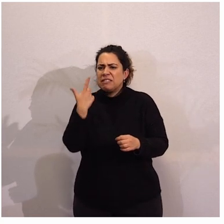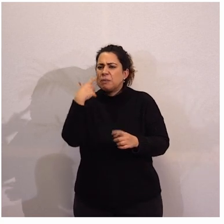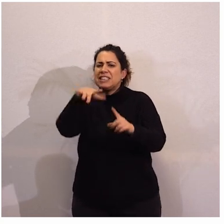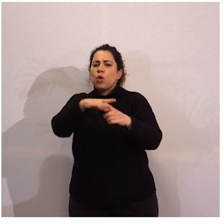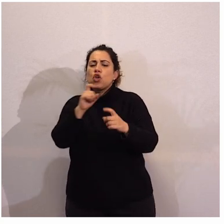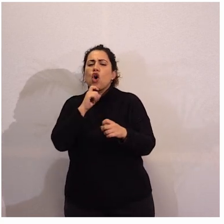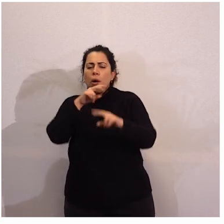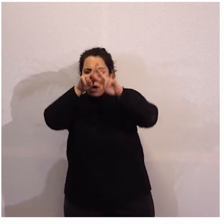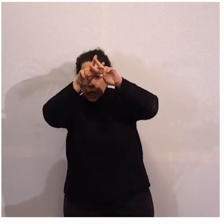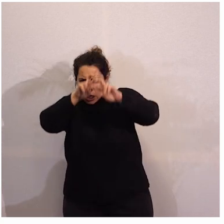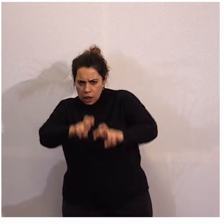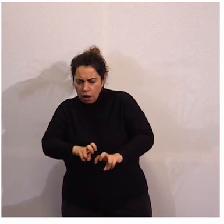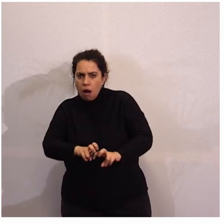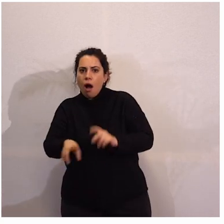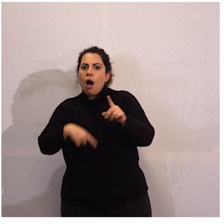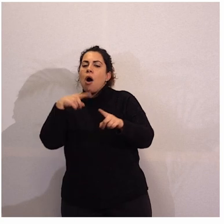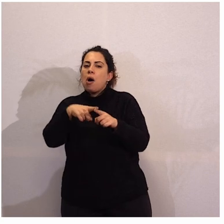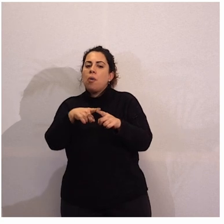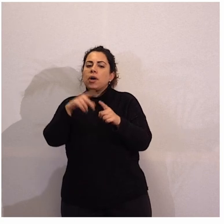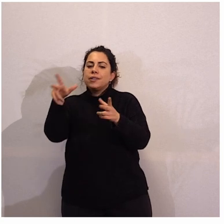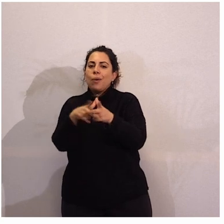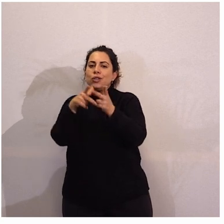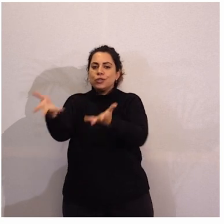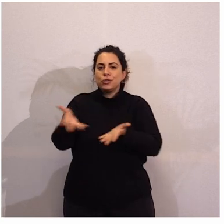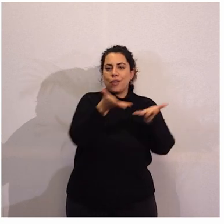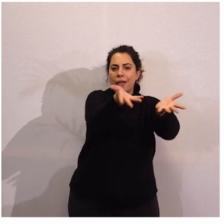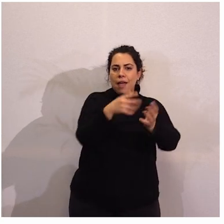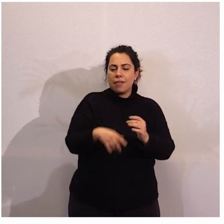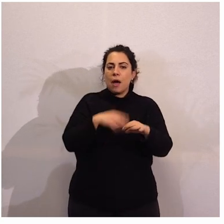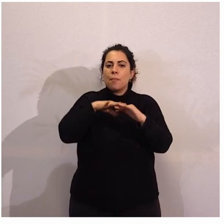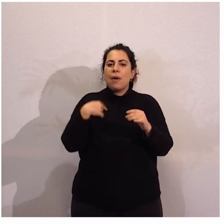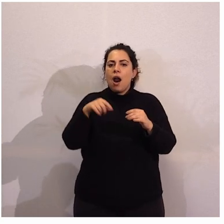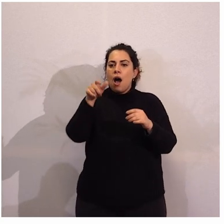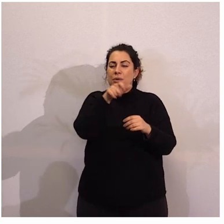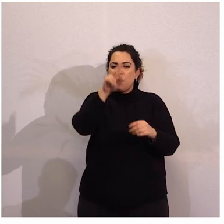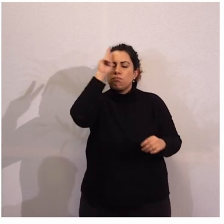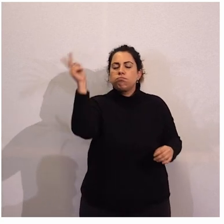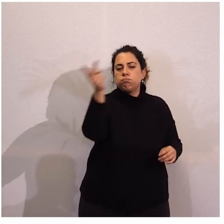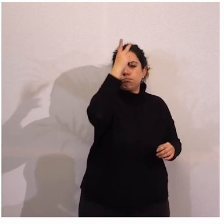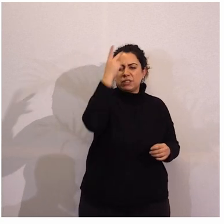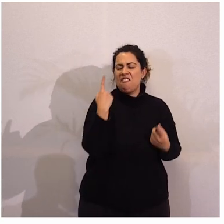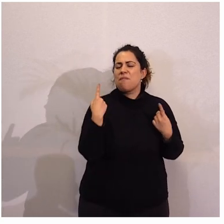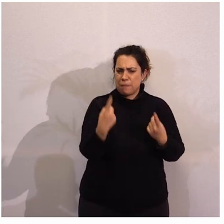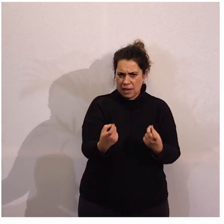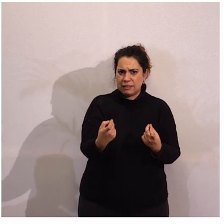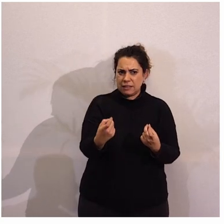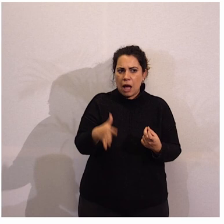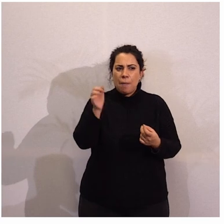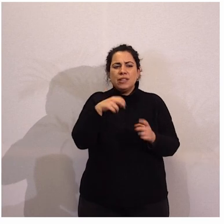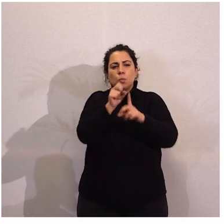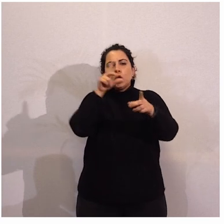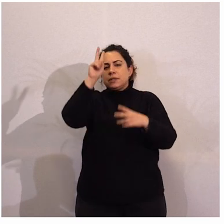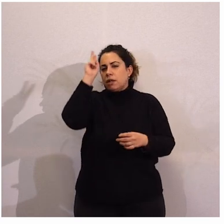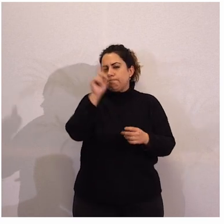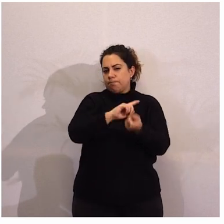pasa para llevarlo a eso, a la sociedad, para ese cambio de mentalidad que hace falta y ese cambio de visión